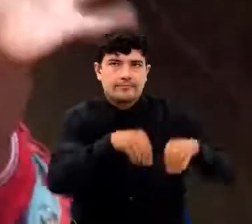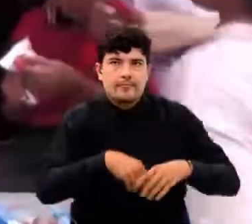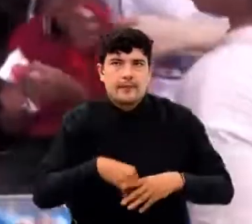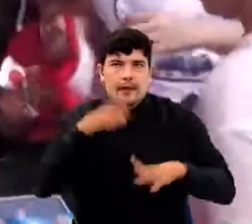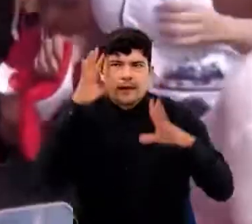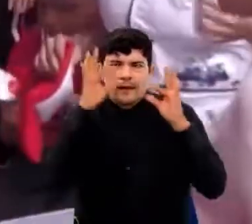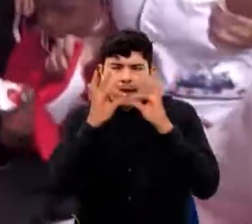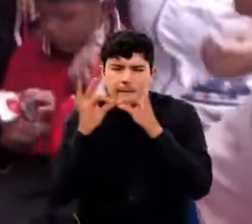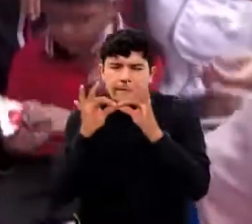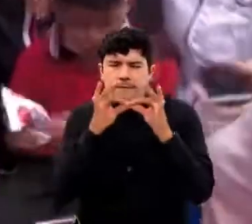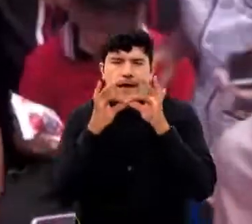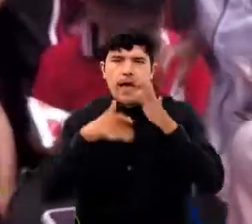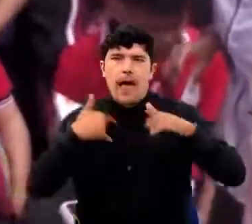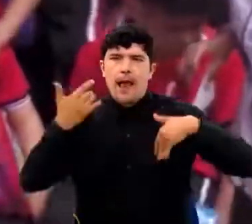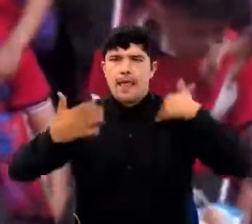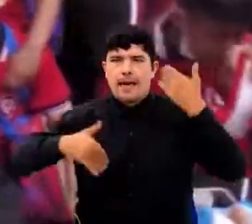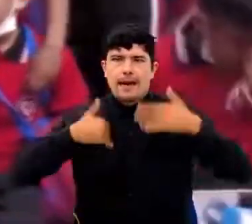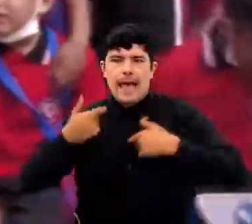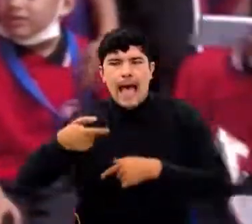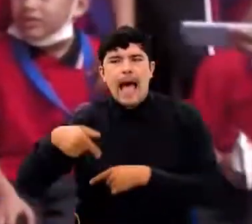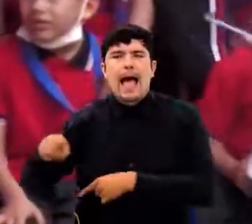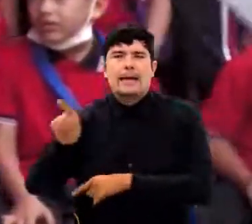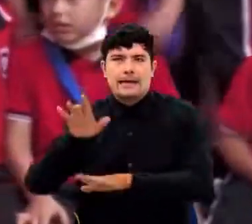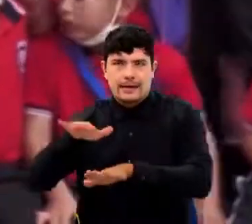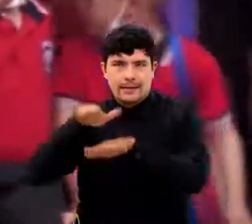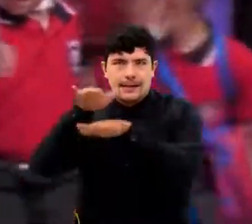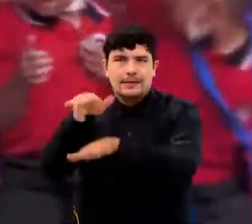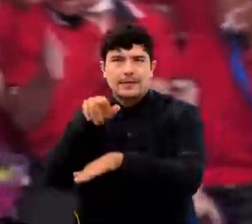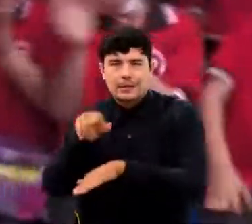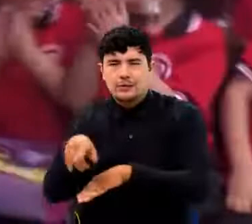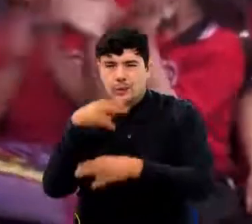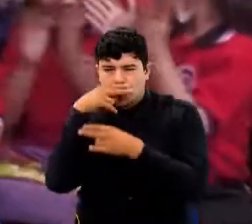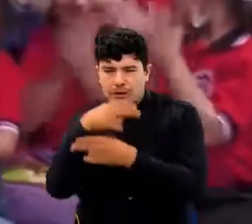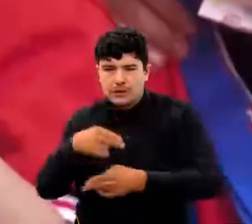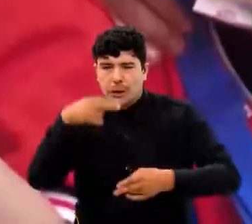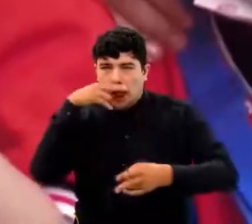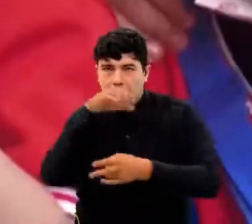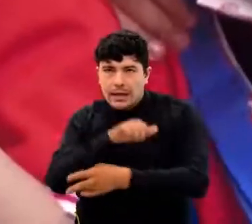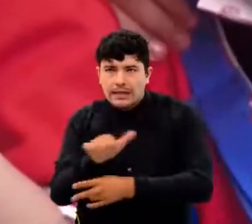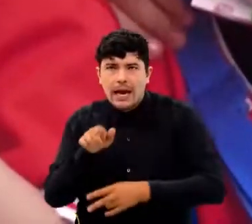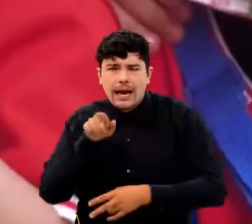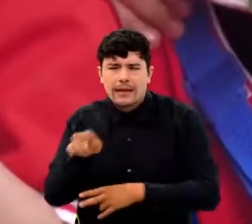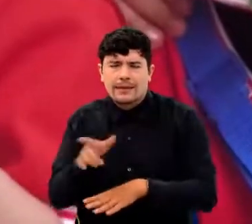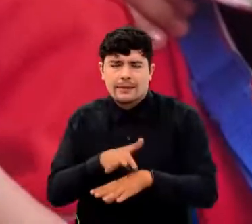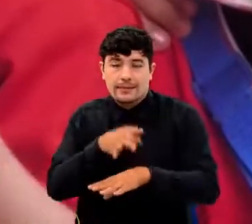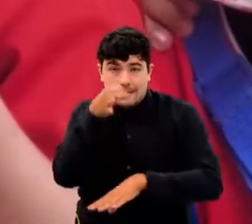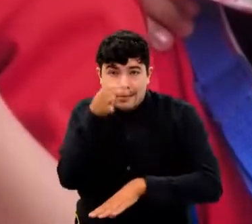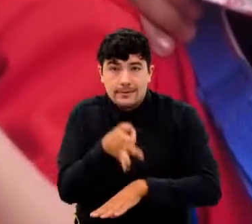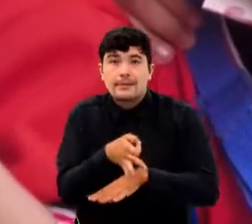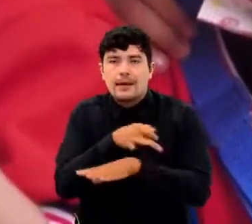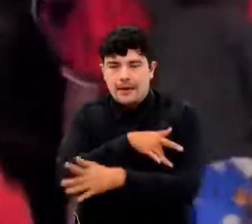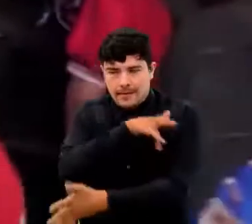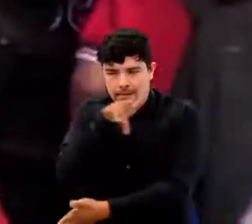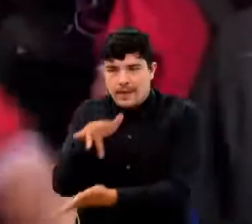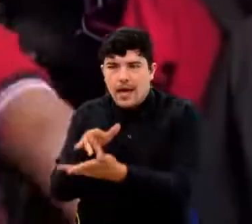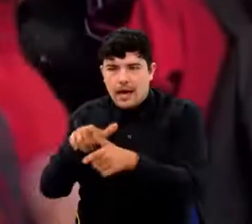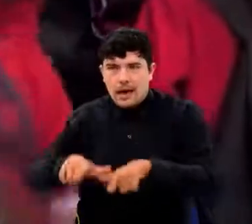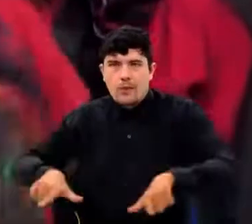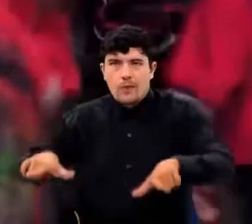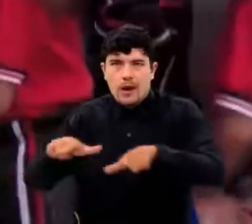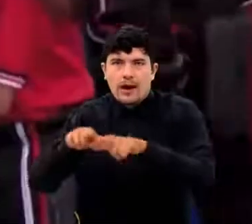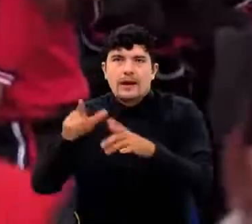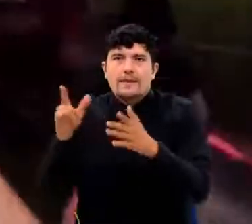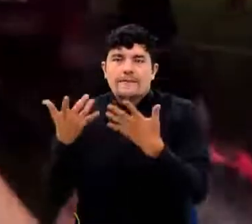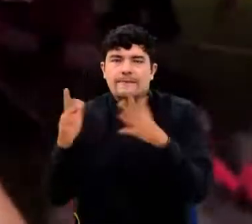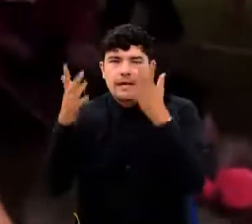alegría es todo lo que representan estos pequeños y pequeñas, quienes muy temprano tuvieron su espacio en la Fiesta del Libro